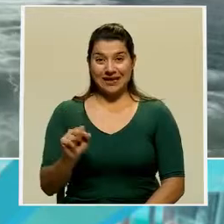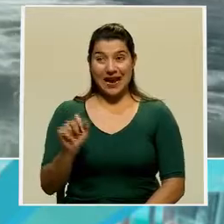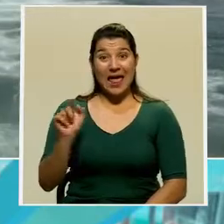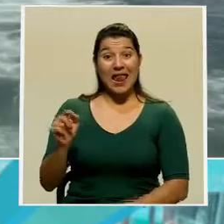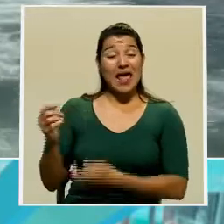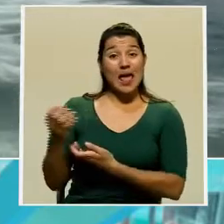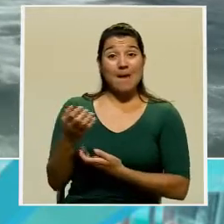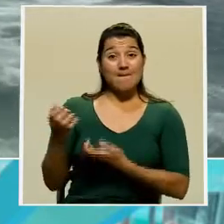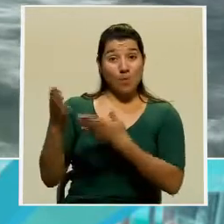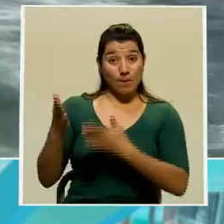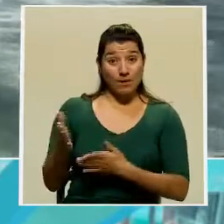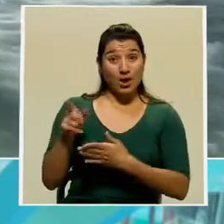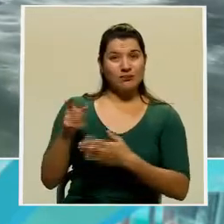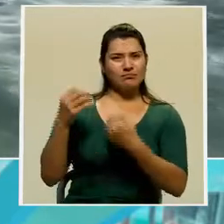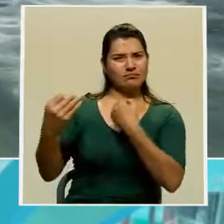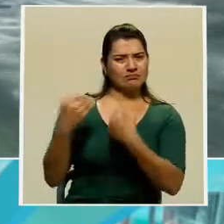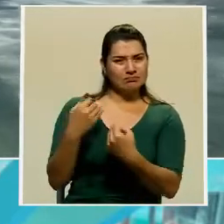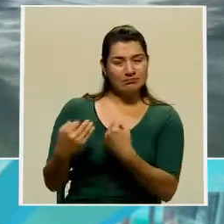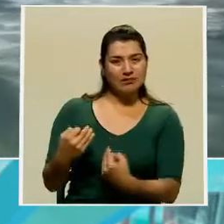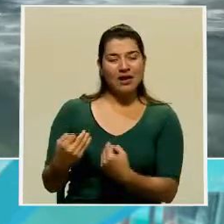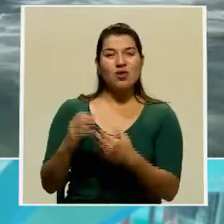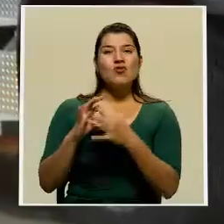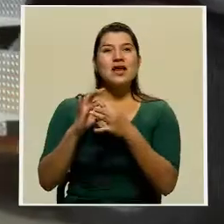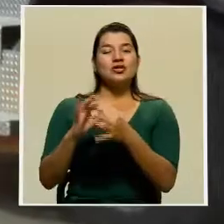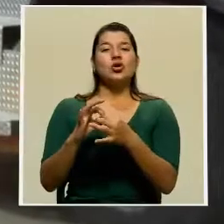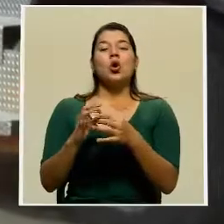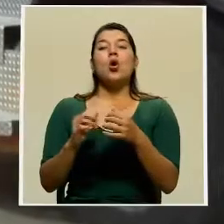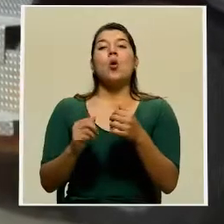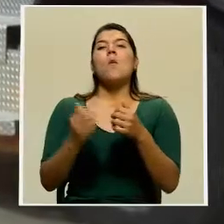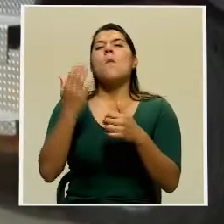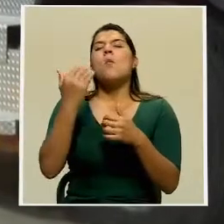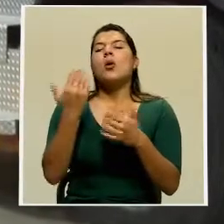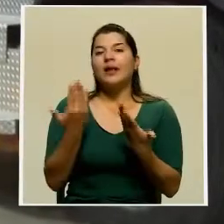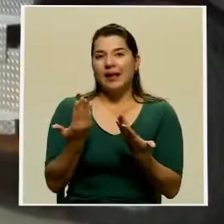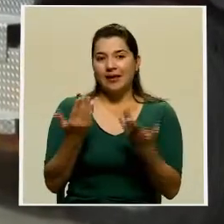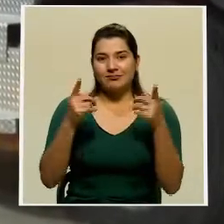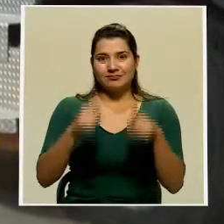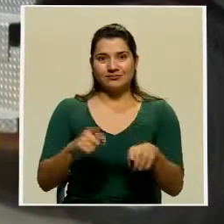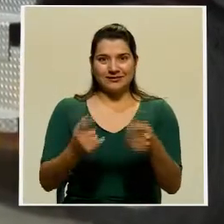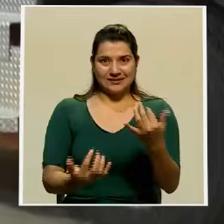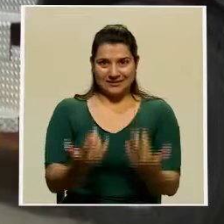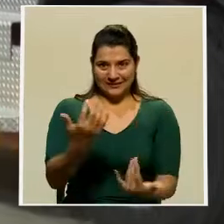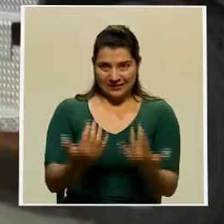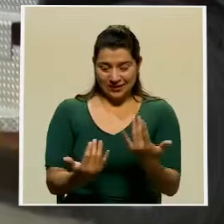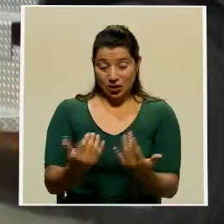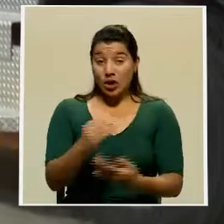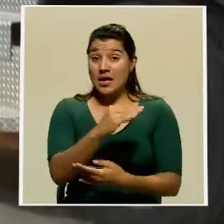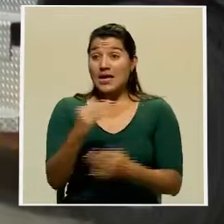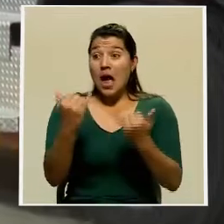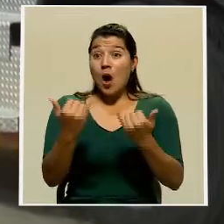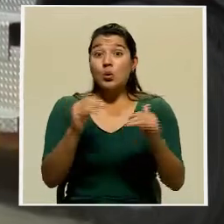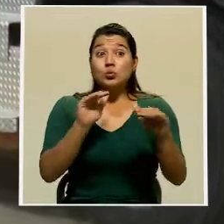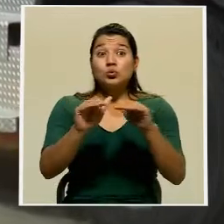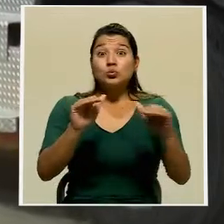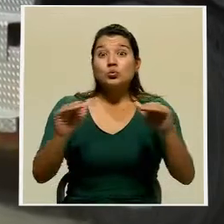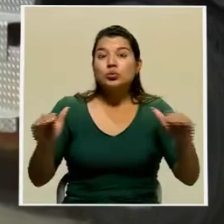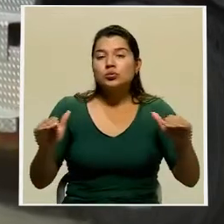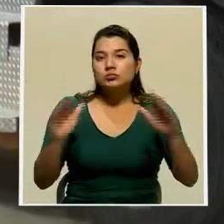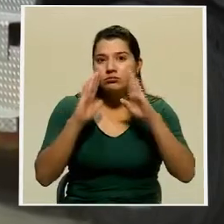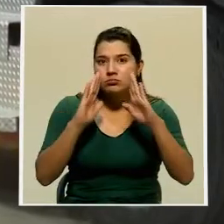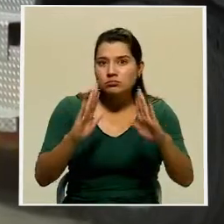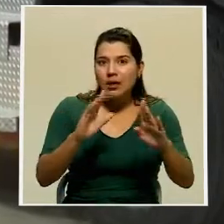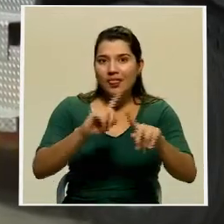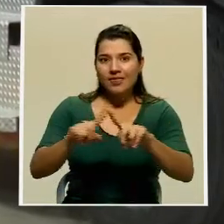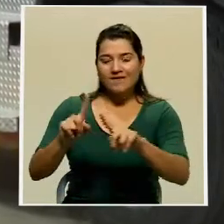Bomberos, y nos da una explicación importante de las razones por las que se están presentando estos incendios y el llamado que se hace por las diferentes situaciones